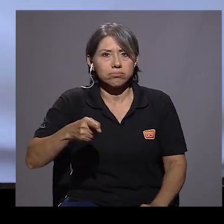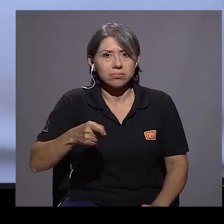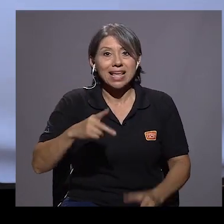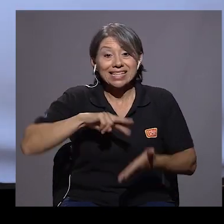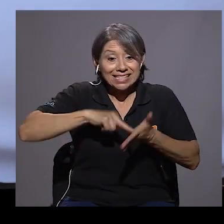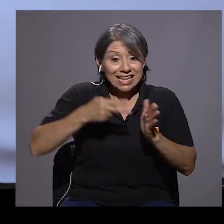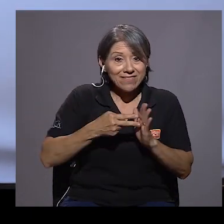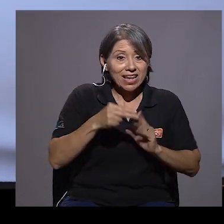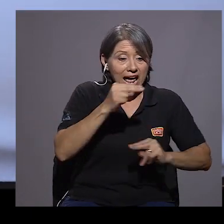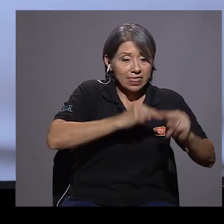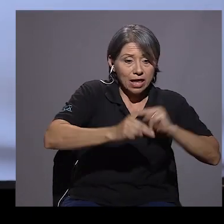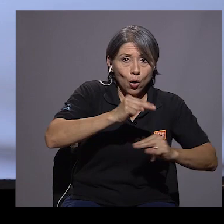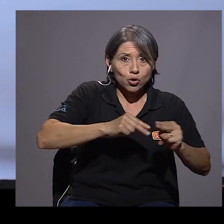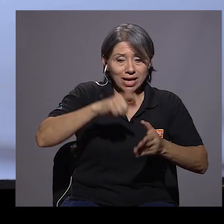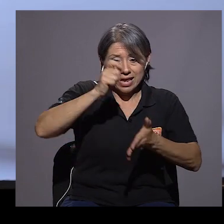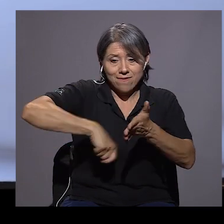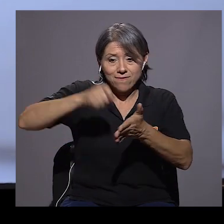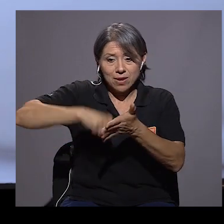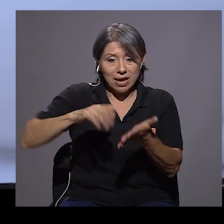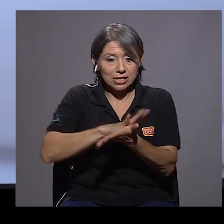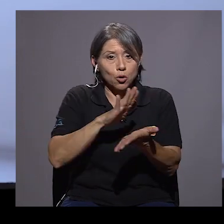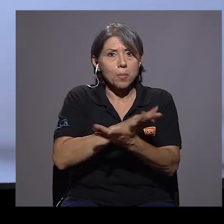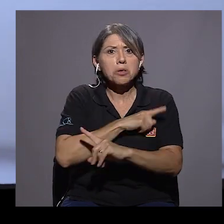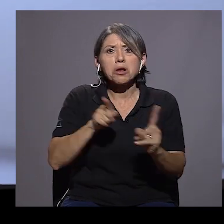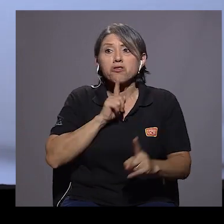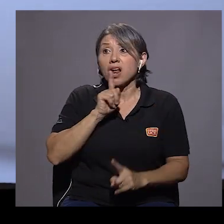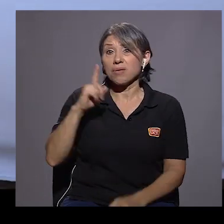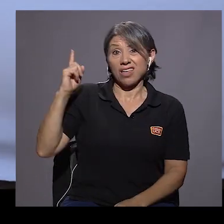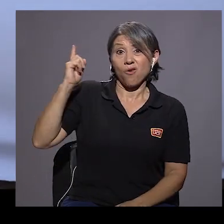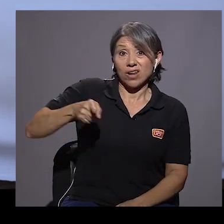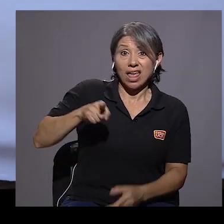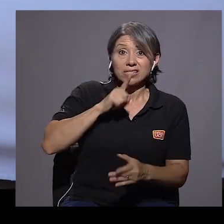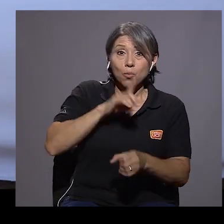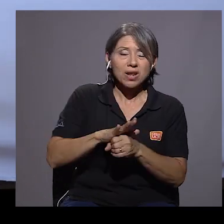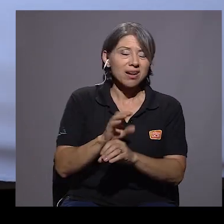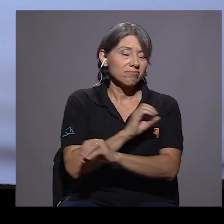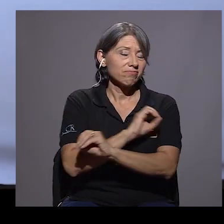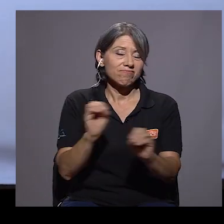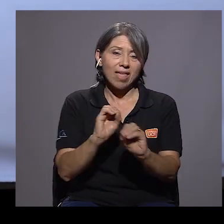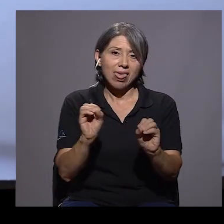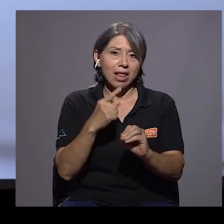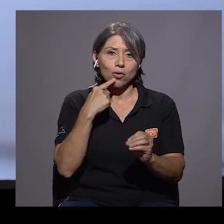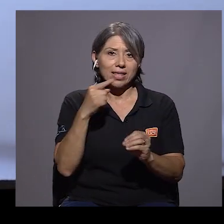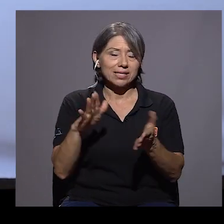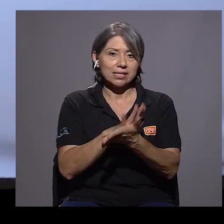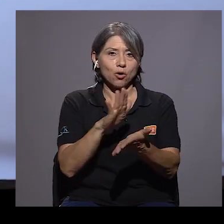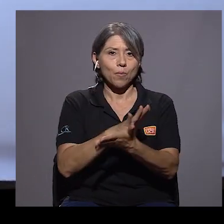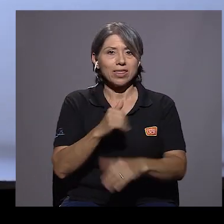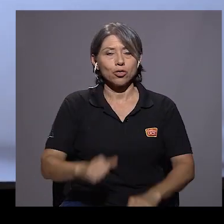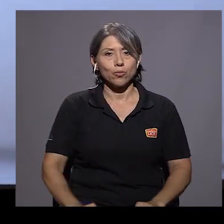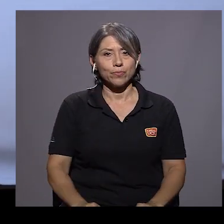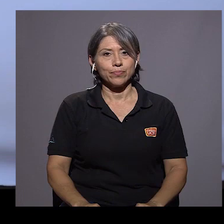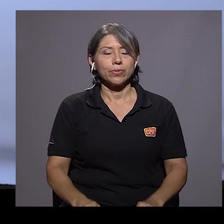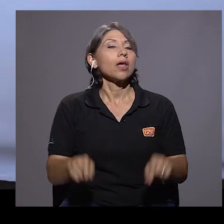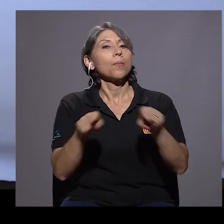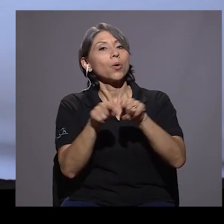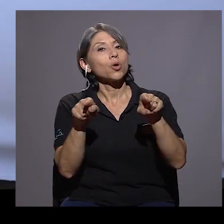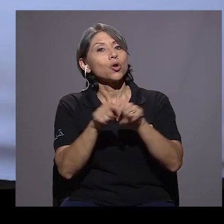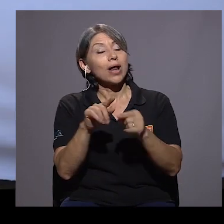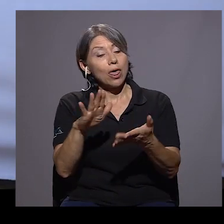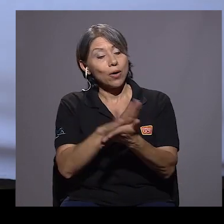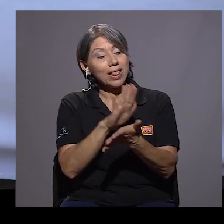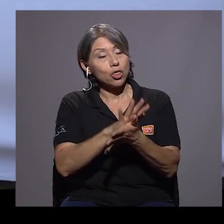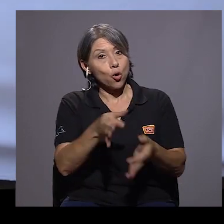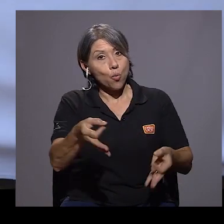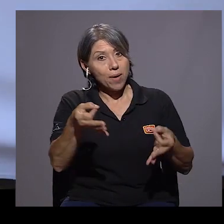de exigibilidad, es decir, las partes que negocian y firman este documento no se ven obligadas a cumplir absolutamente nada de lo que dice este